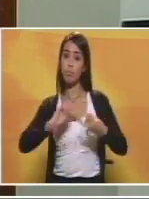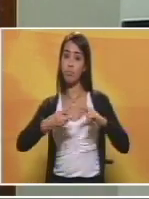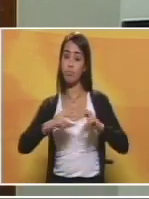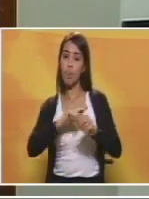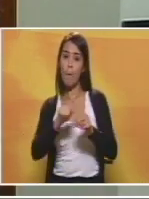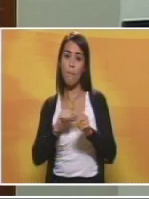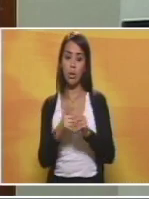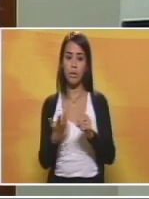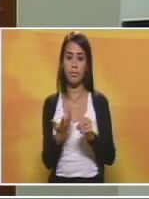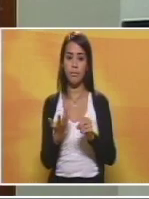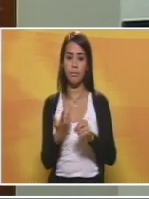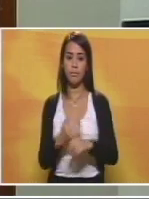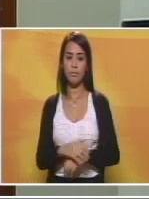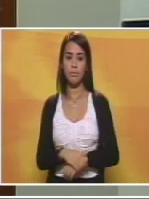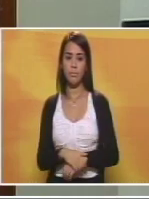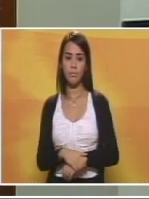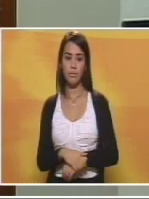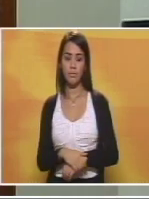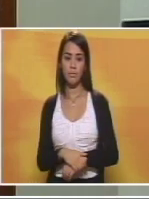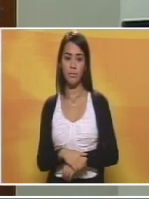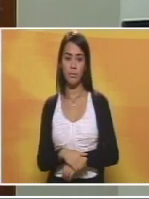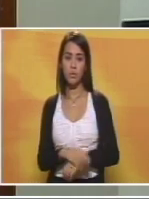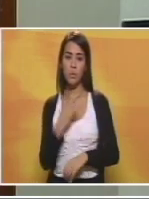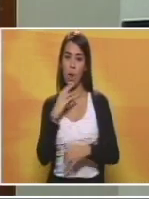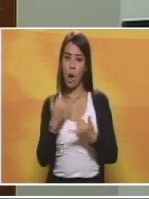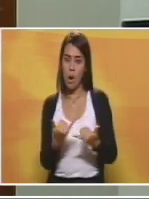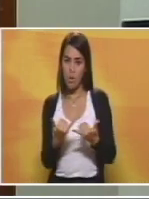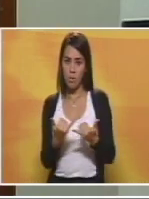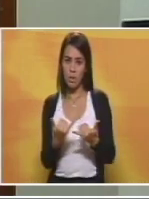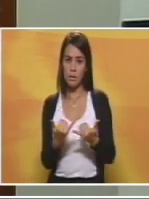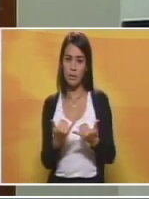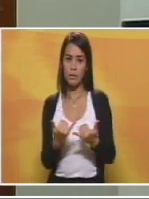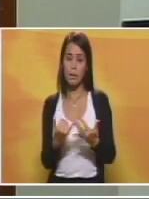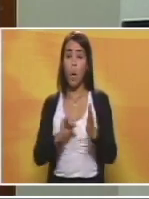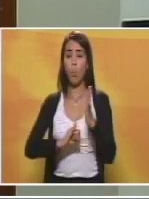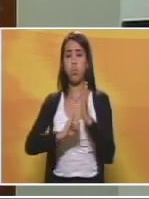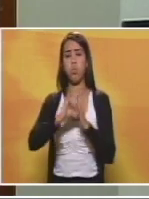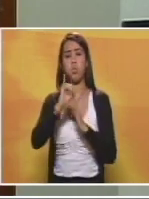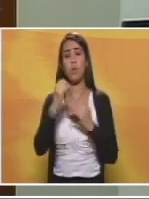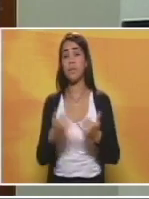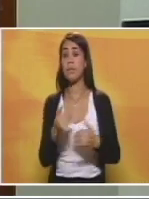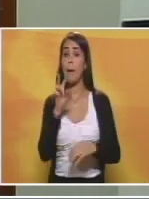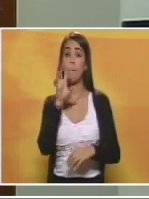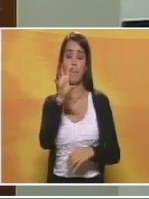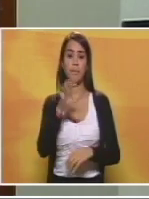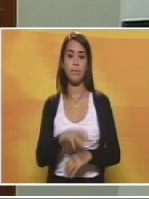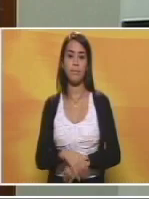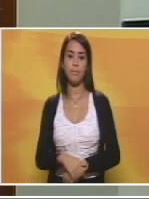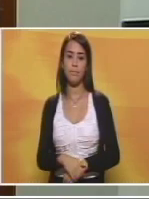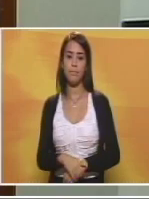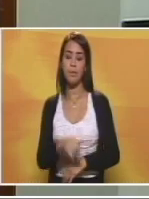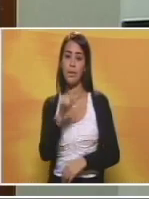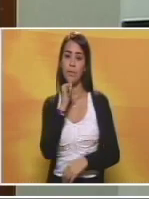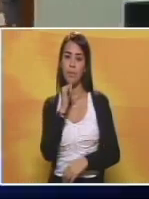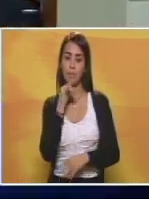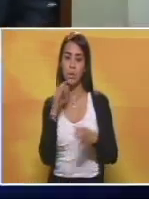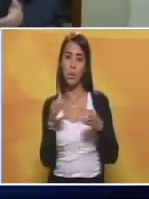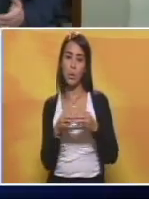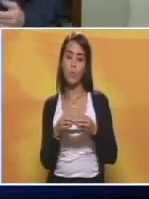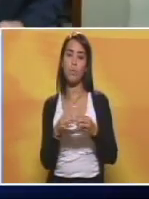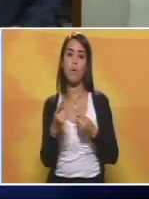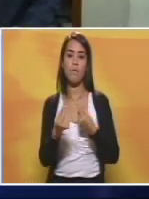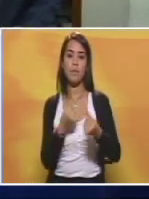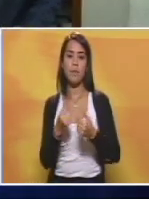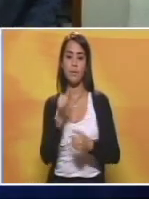no debe implementarse con el actual nivel puede ser inflacionario del país y la información desde la comisión de finanzas